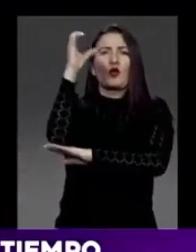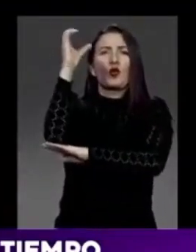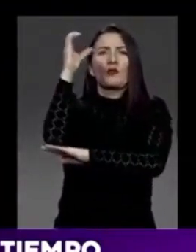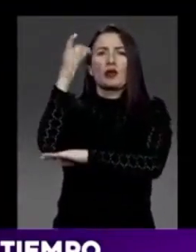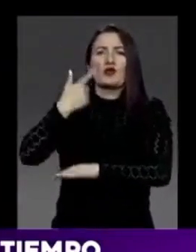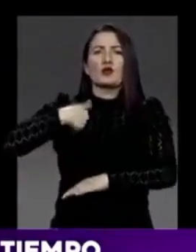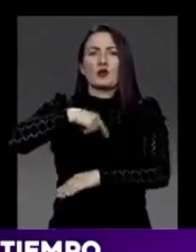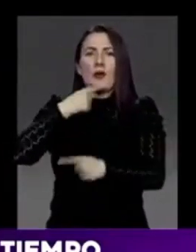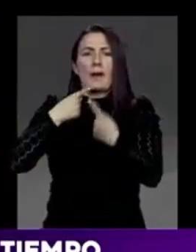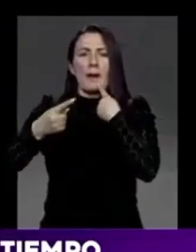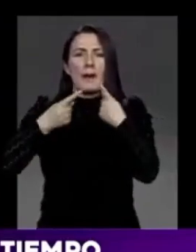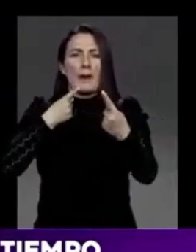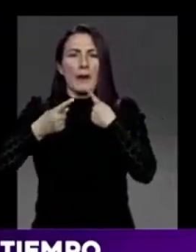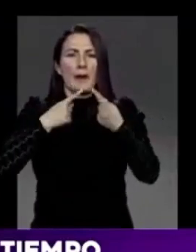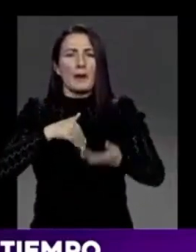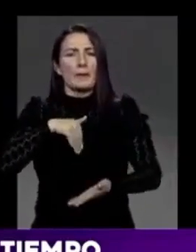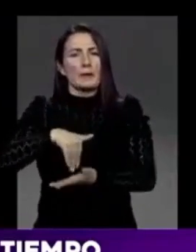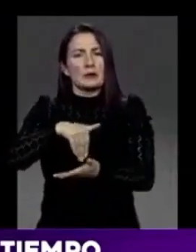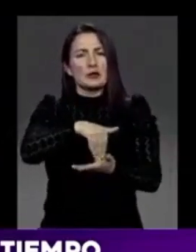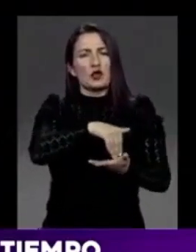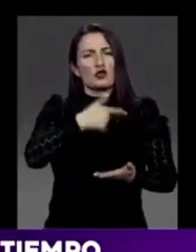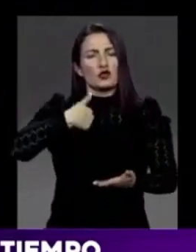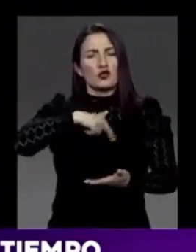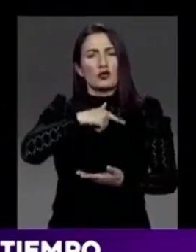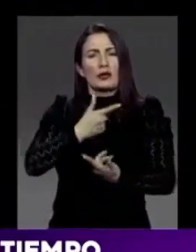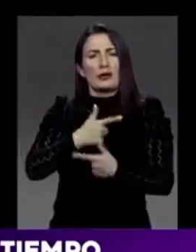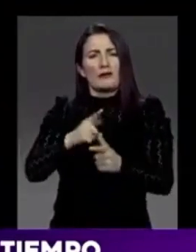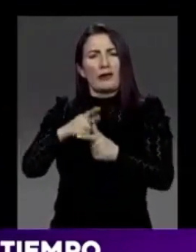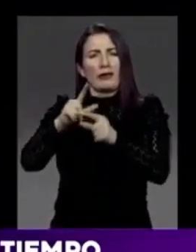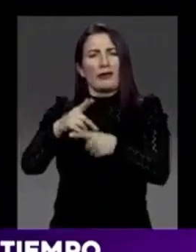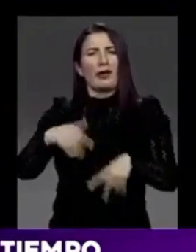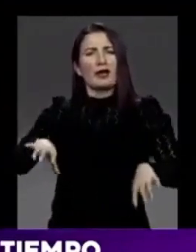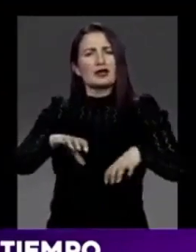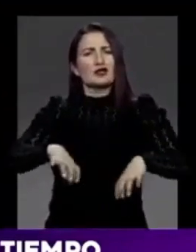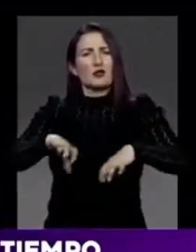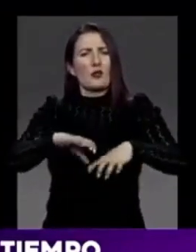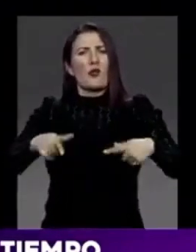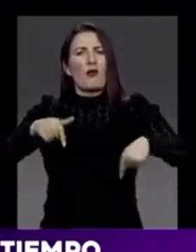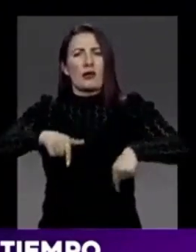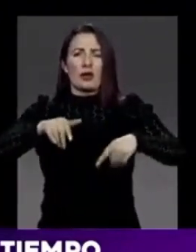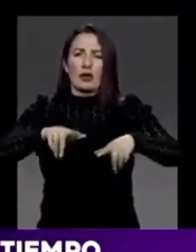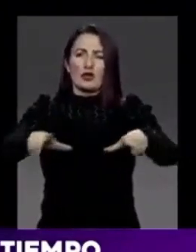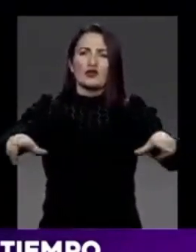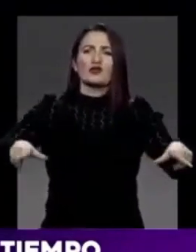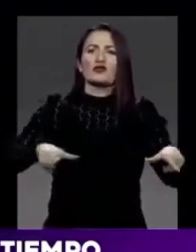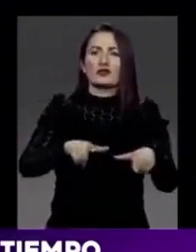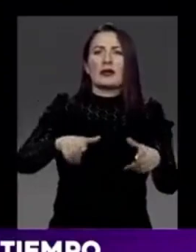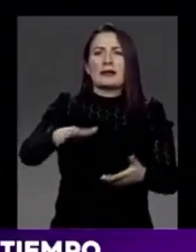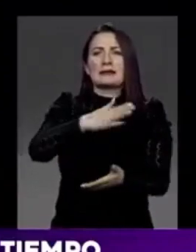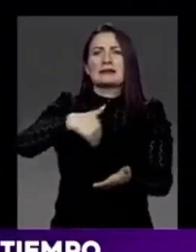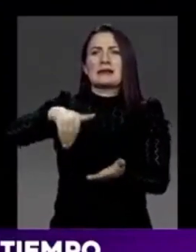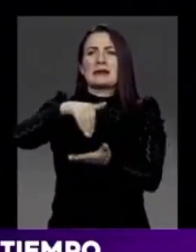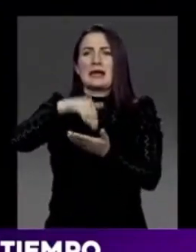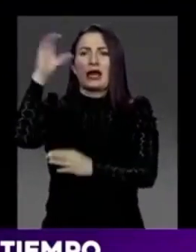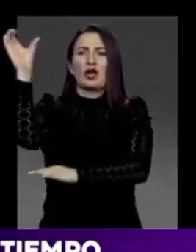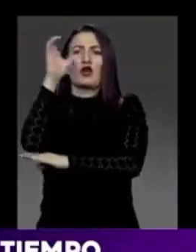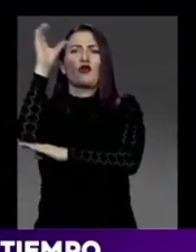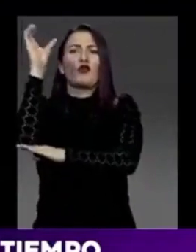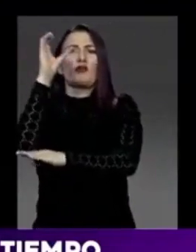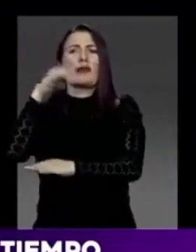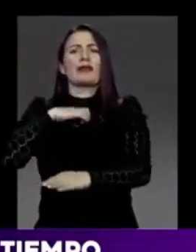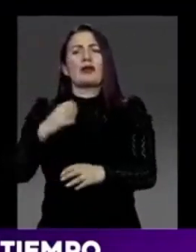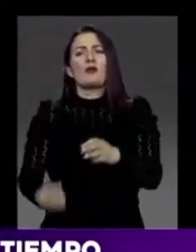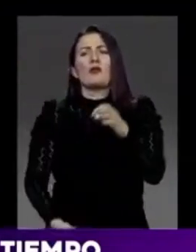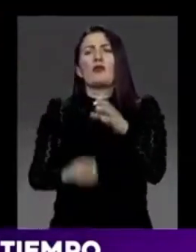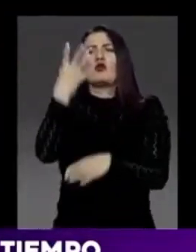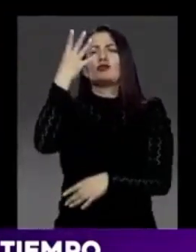hablamos y mi posición en tema de libertades es precisamente eso aquí tenemos zonas como la región central en colombia en